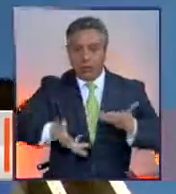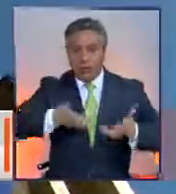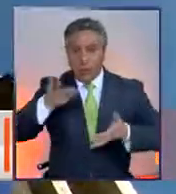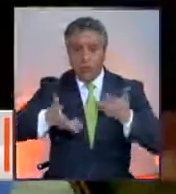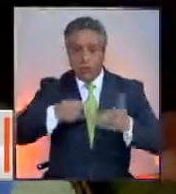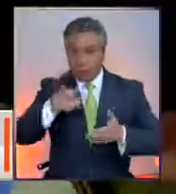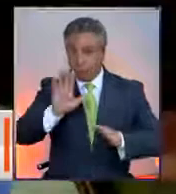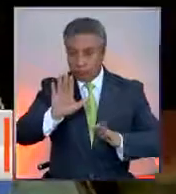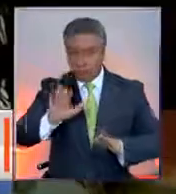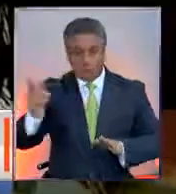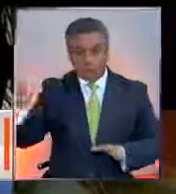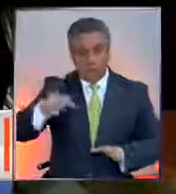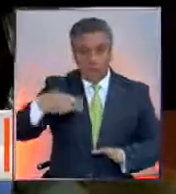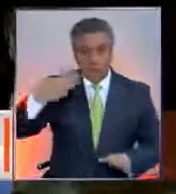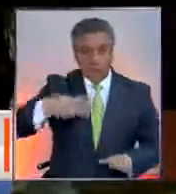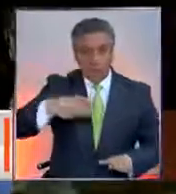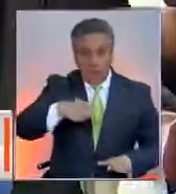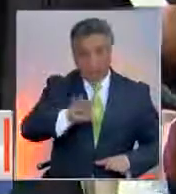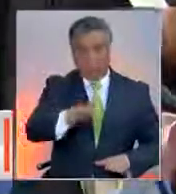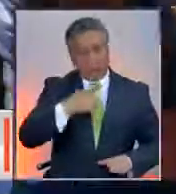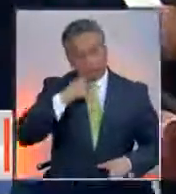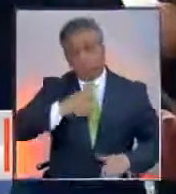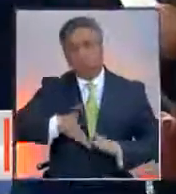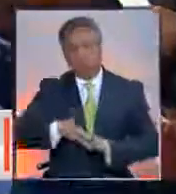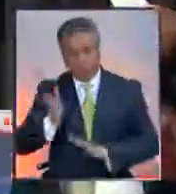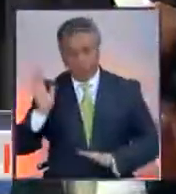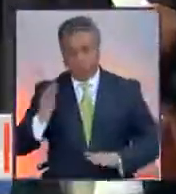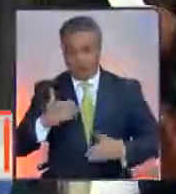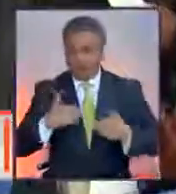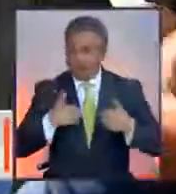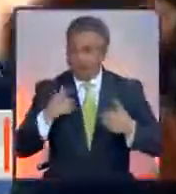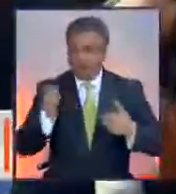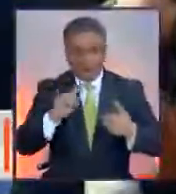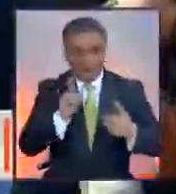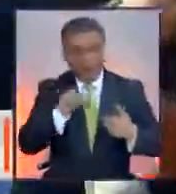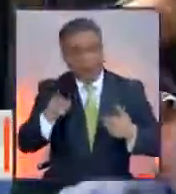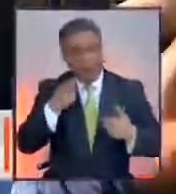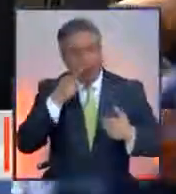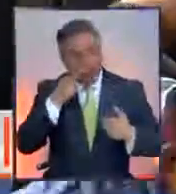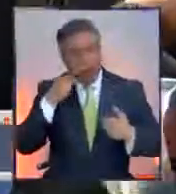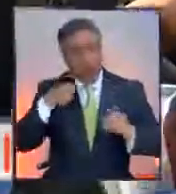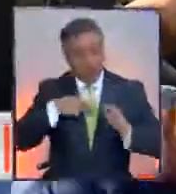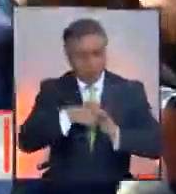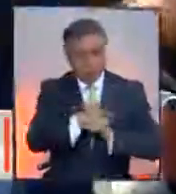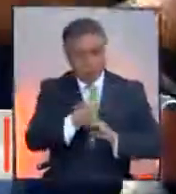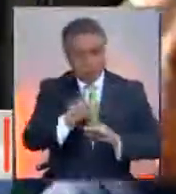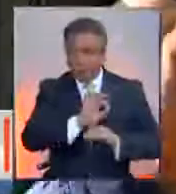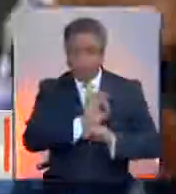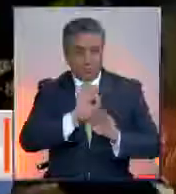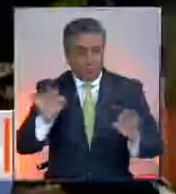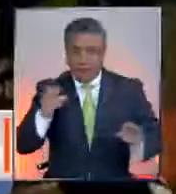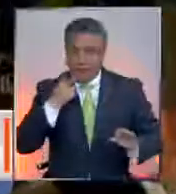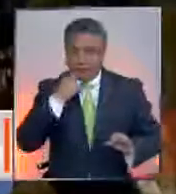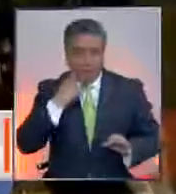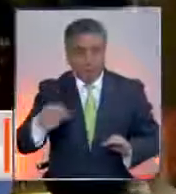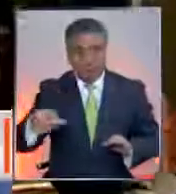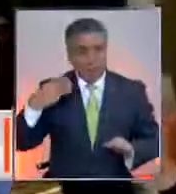fuera. Y en ese minuto reaccioné y le dije, está dentro, porque él nunca vio a los municipales se haber